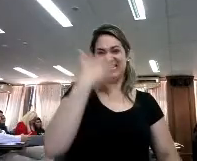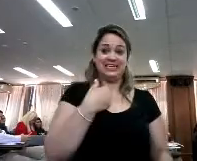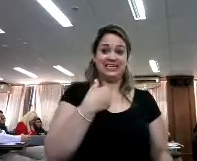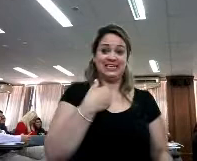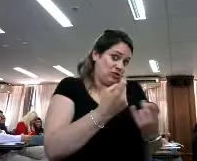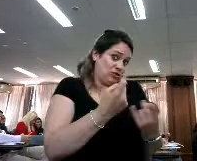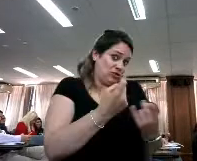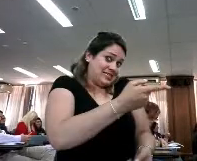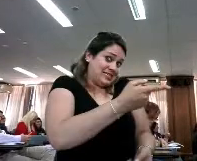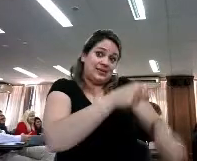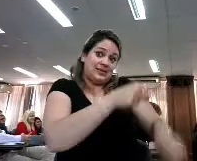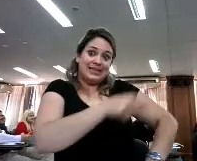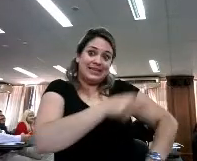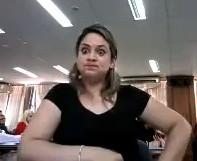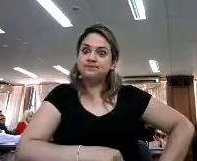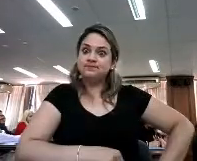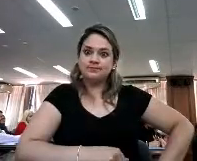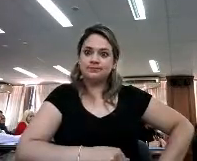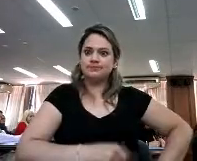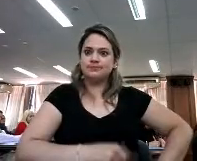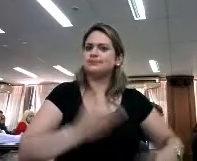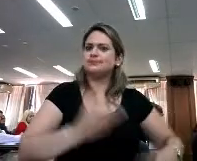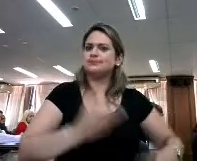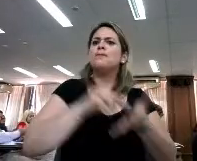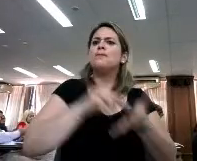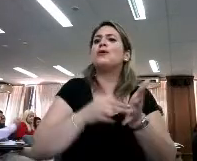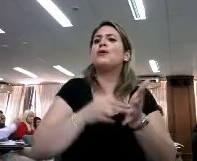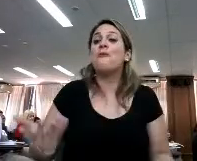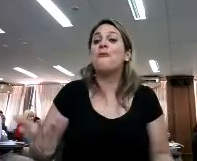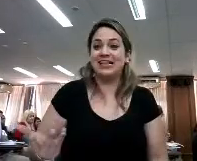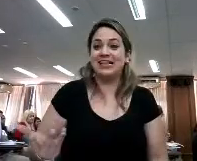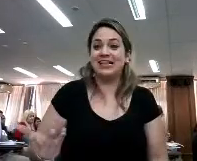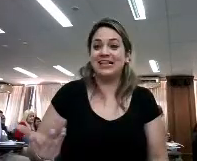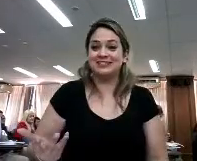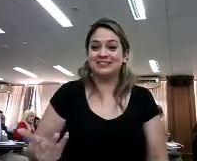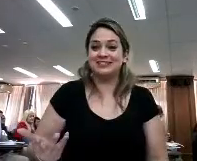necesito. ¿Cuál es el problema?